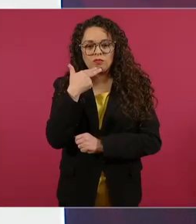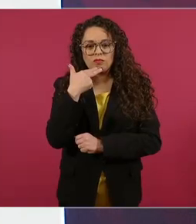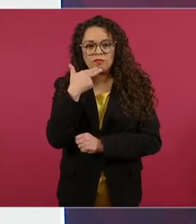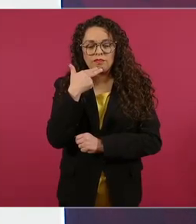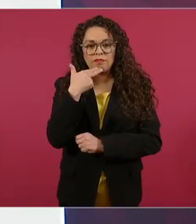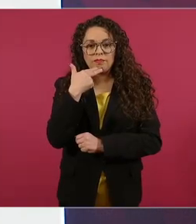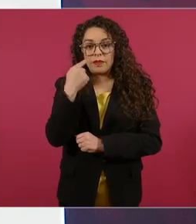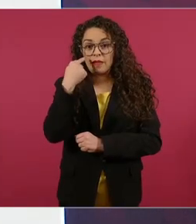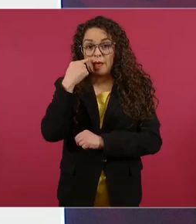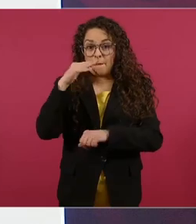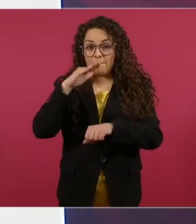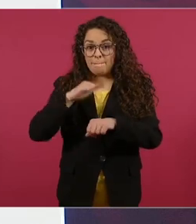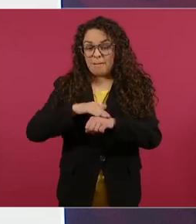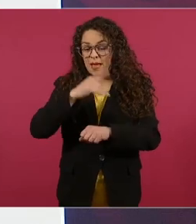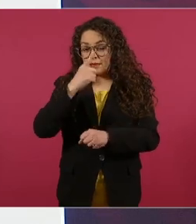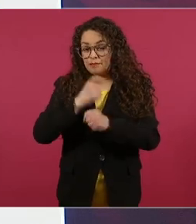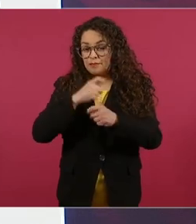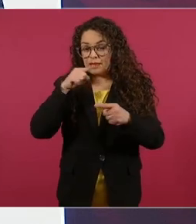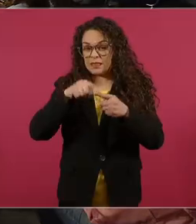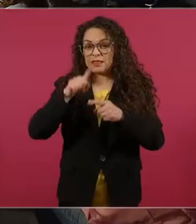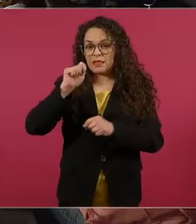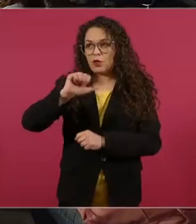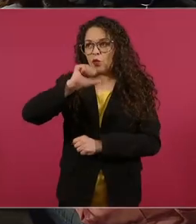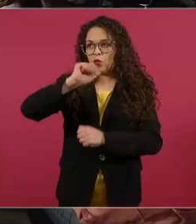extranjero, está llena de